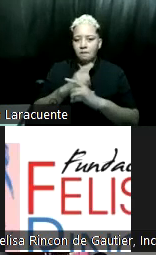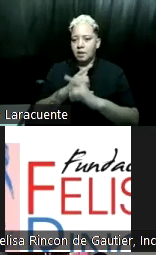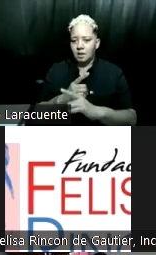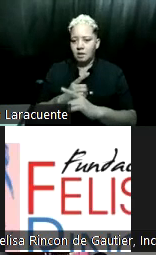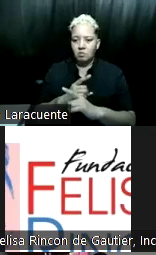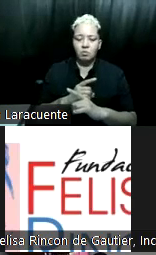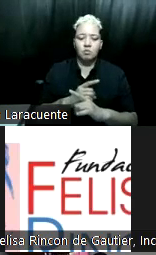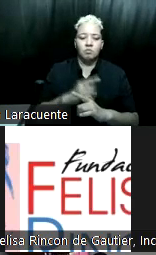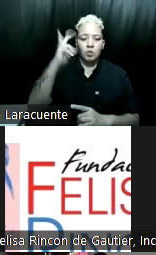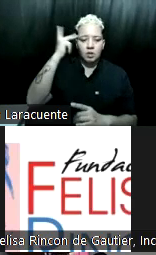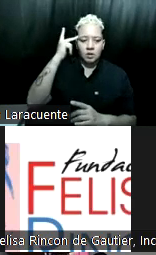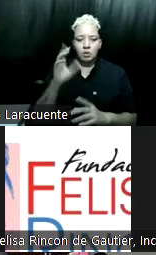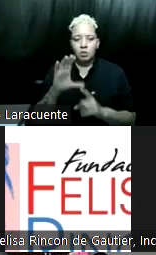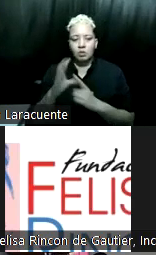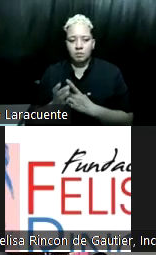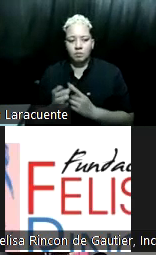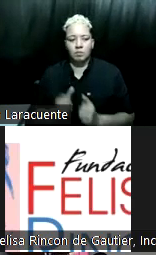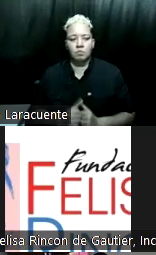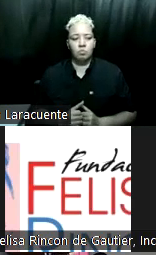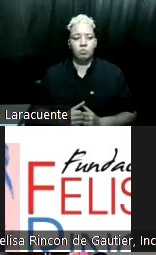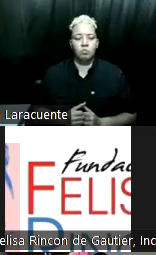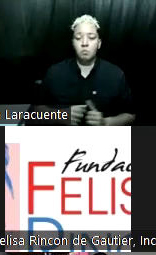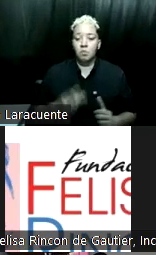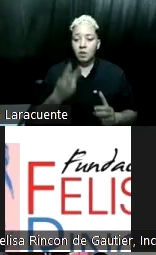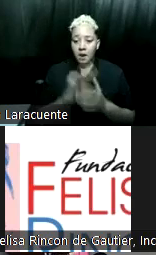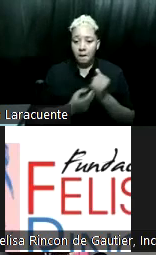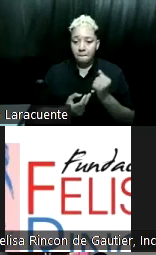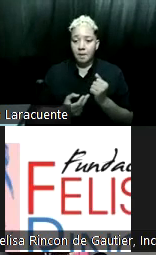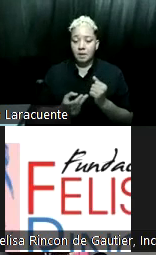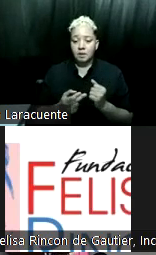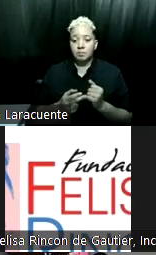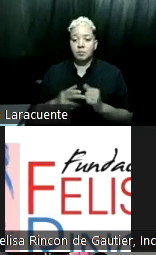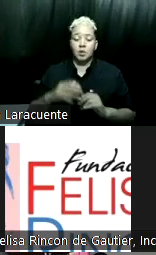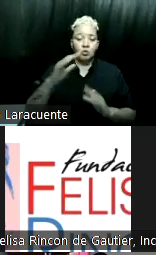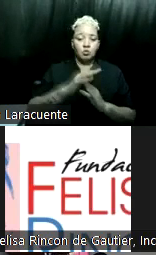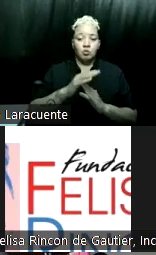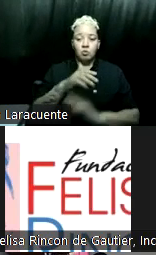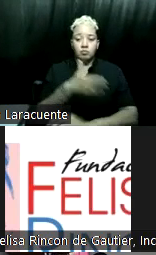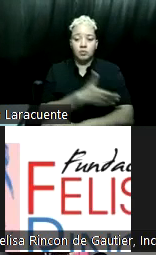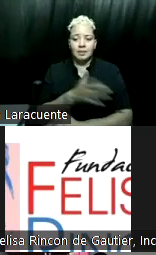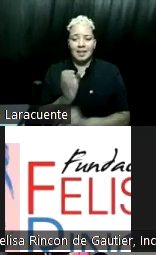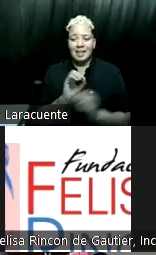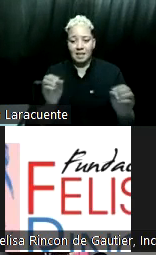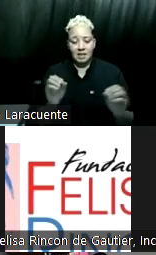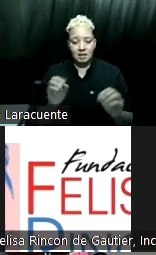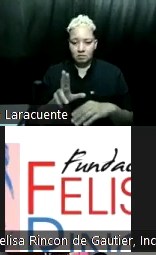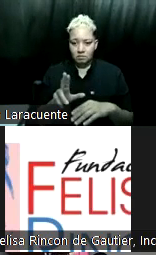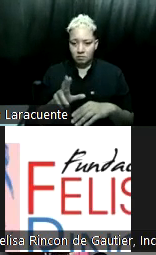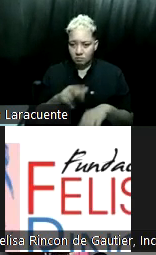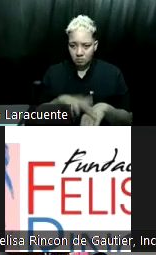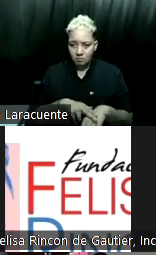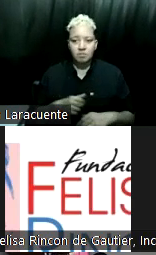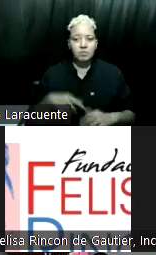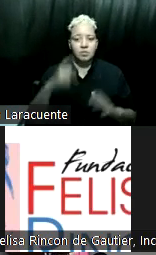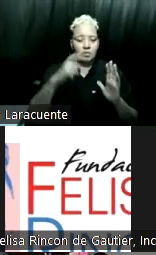culturales. La escalada hostil entre las dos superpotencias no era nada convencional. El